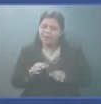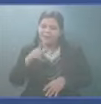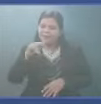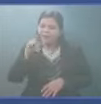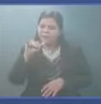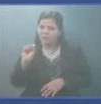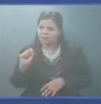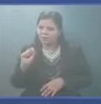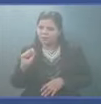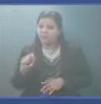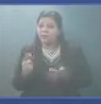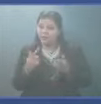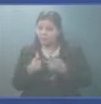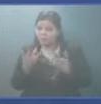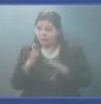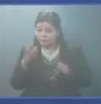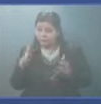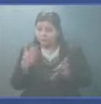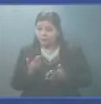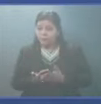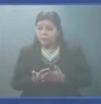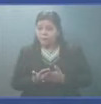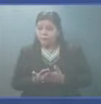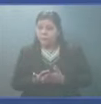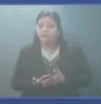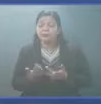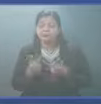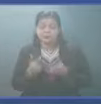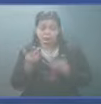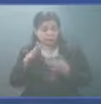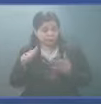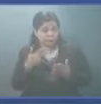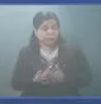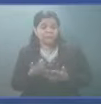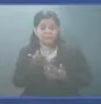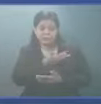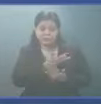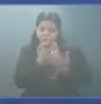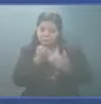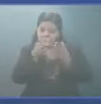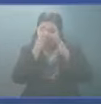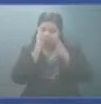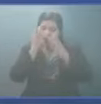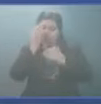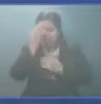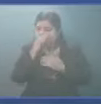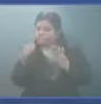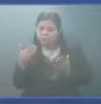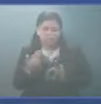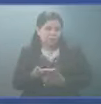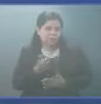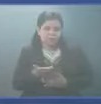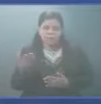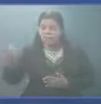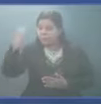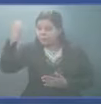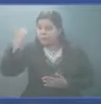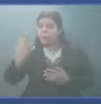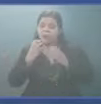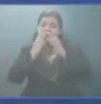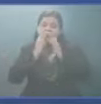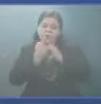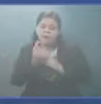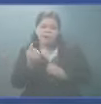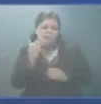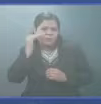habernos acompañado esta mañana a través de esta emisión de Foro Legislativo. Y bueno, acatar todas las órdenes, todo lo que se ha dicho es muy importante, a cuidar a nuestros